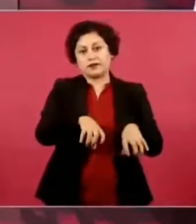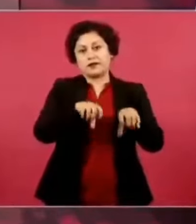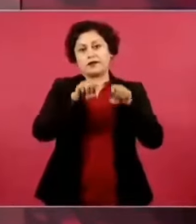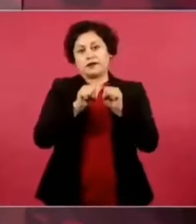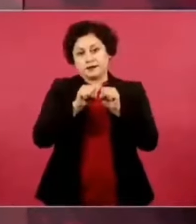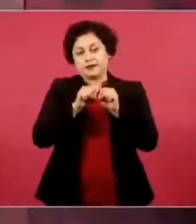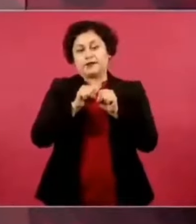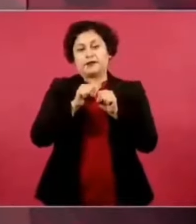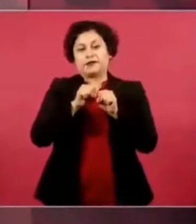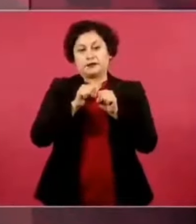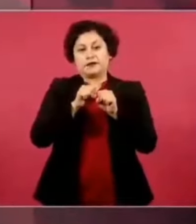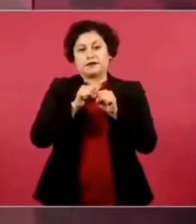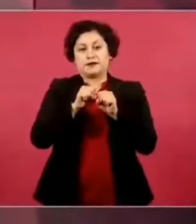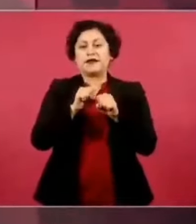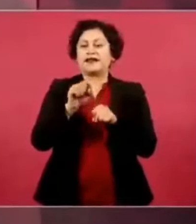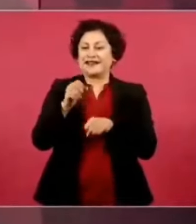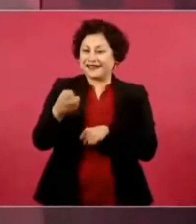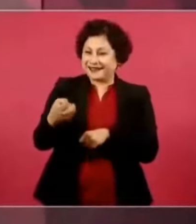Florence Cassés,